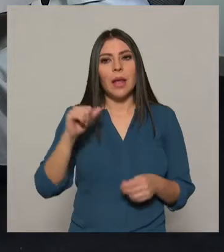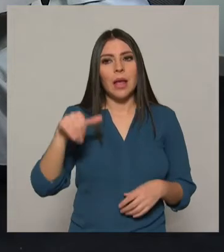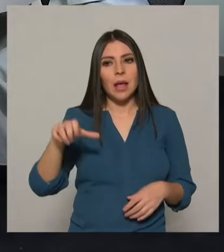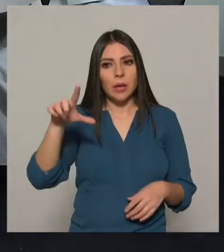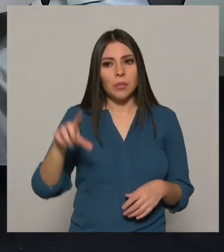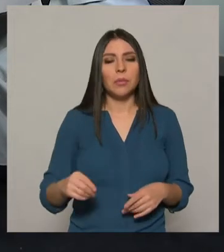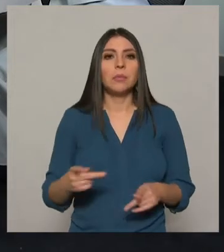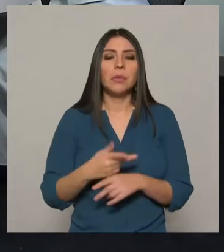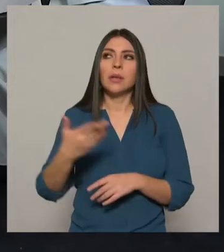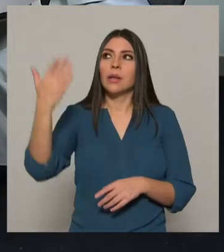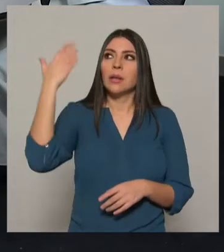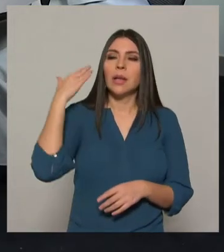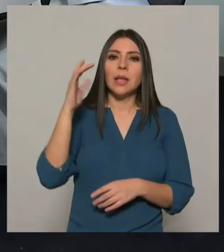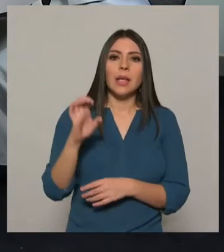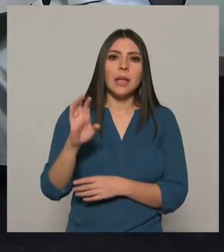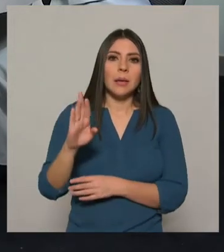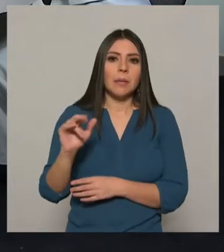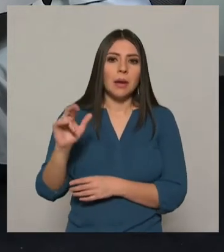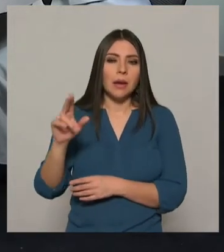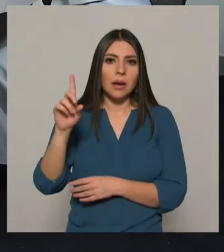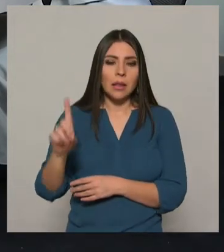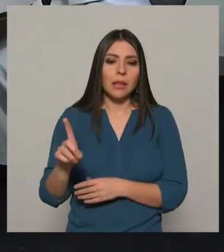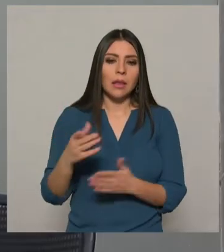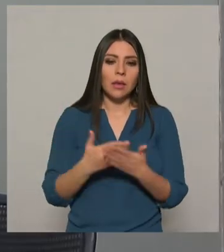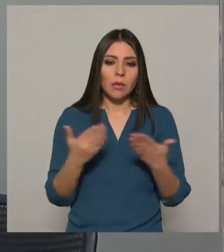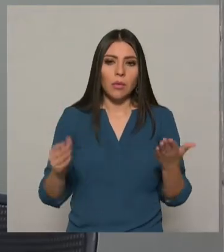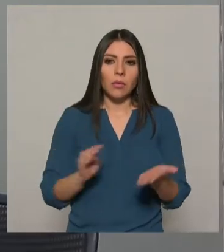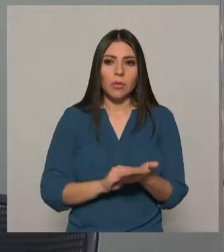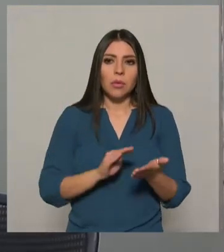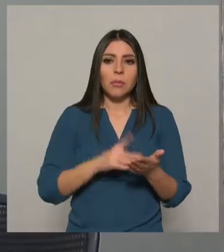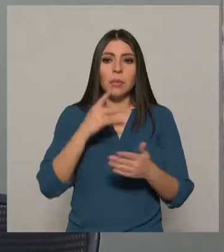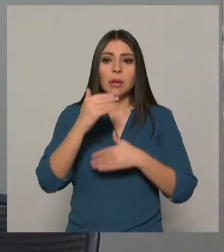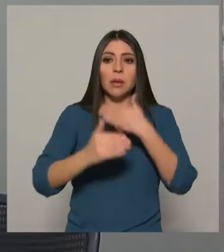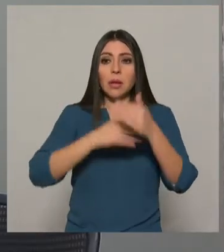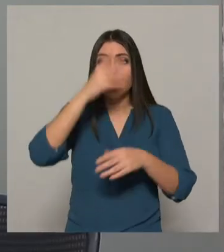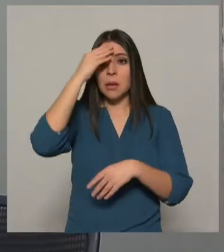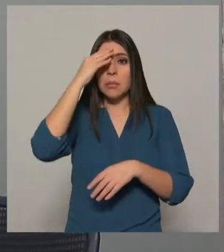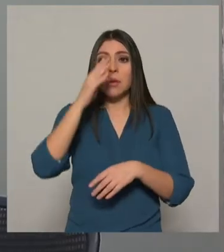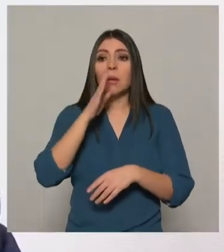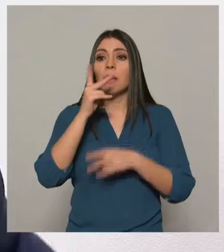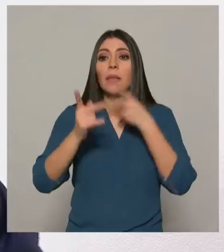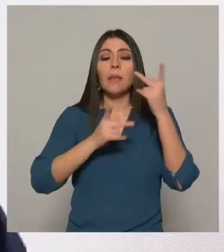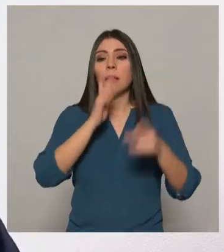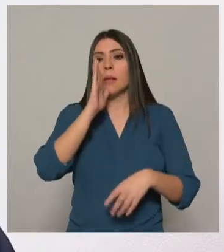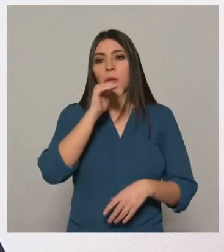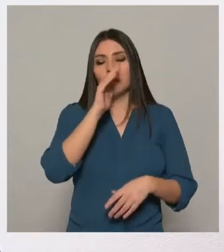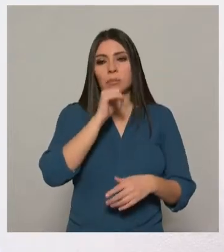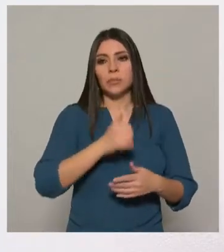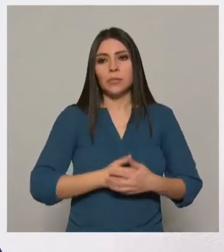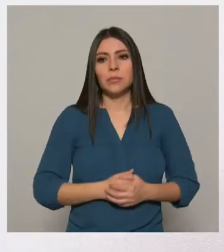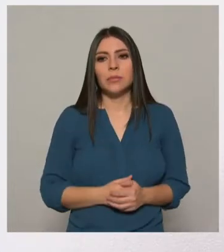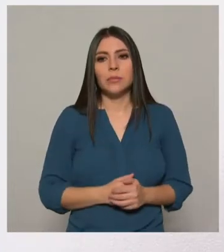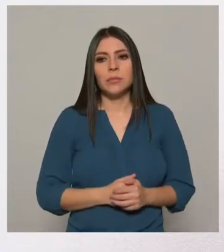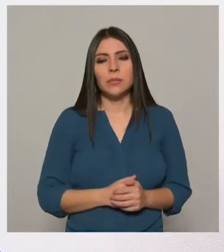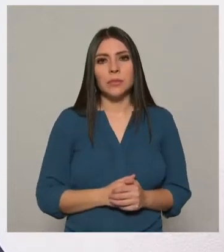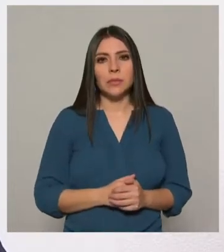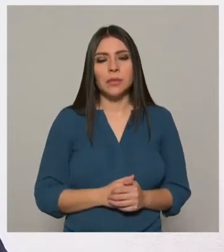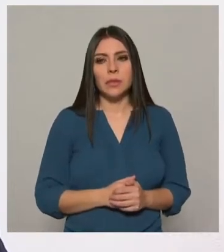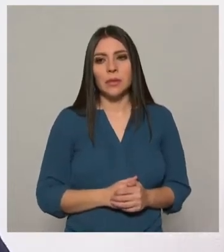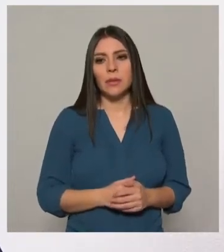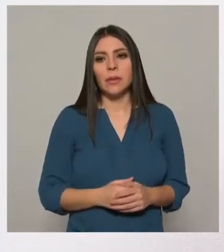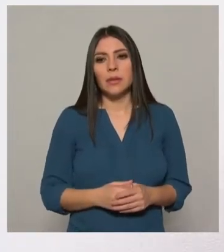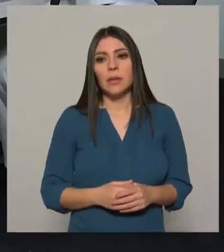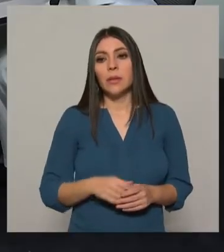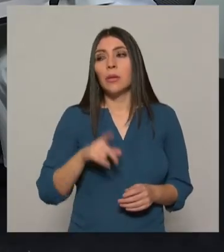gobernó Marcelo Ebrard y están en este proyecto. La curva de aprendizaje no puede ser pretexto. No puede ser pretexto echarle